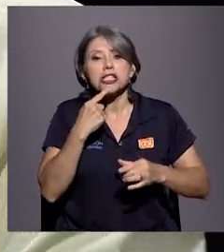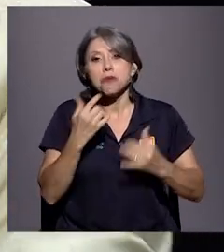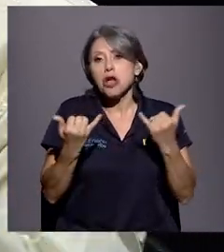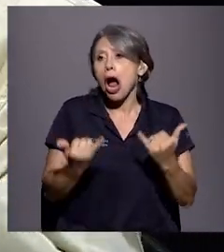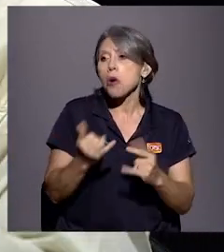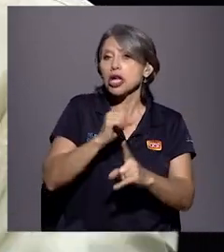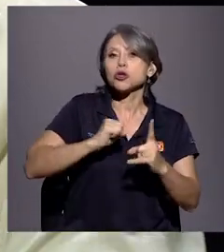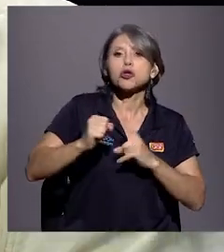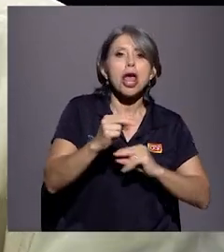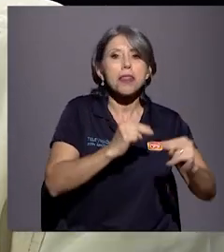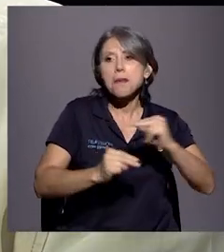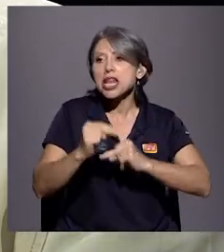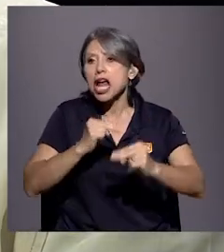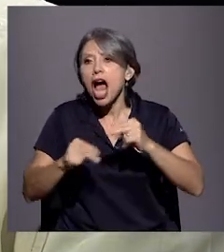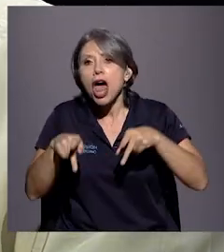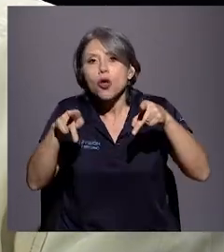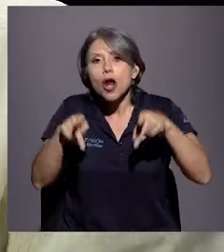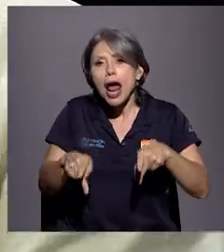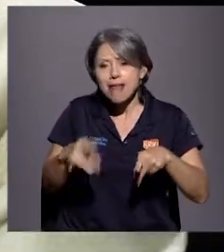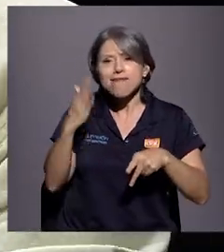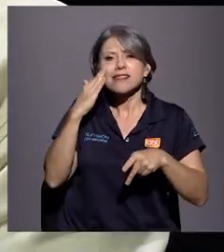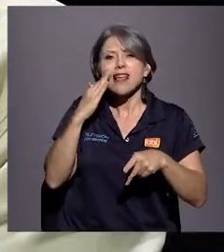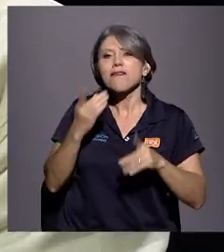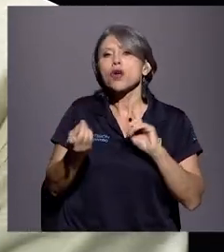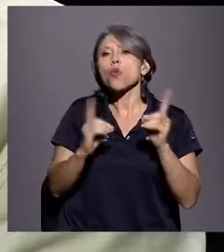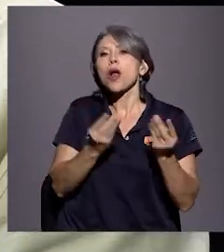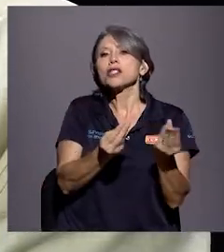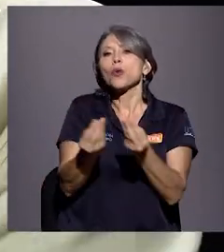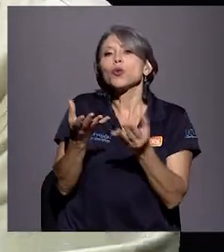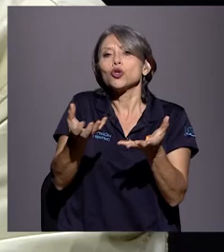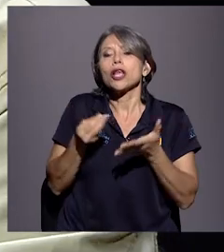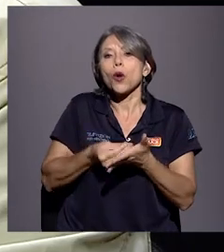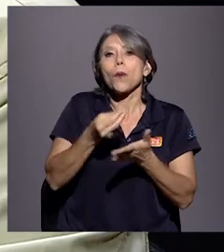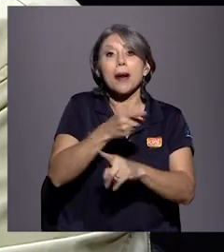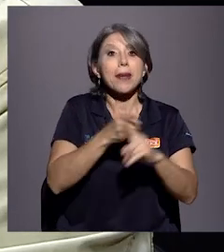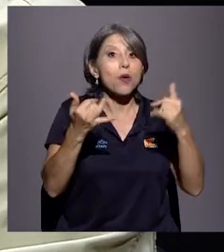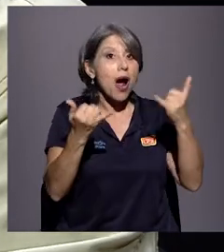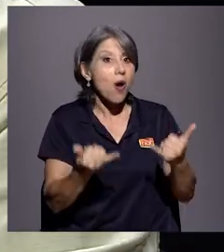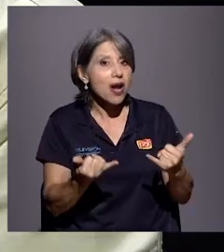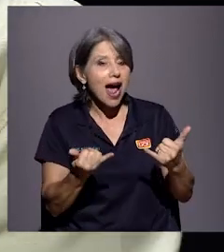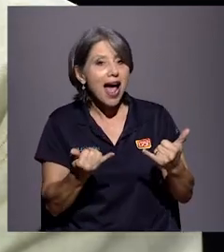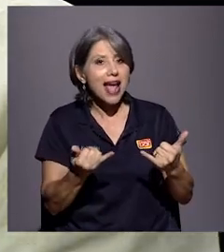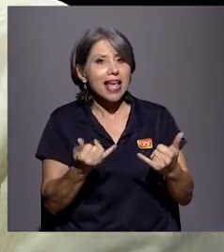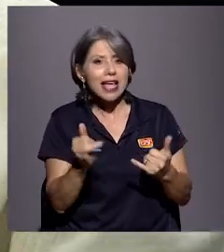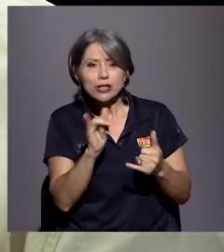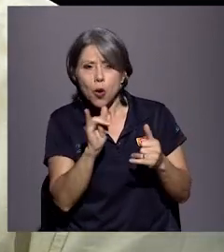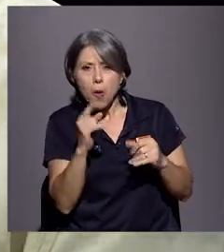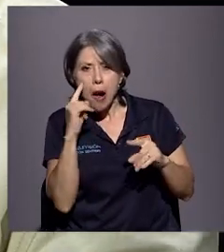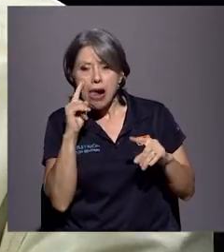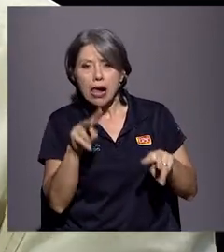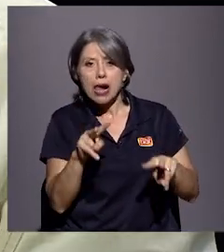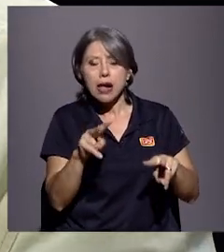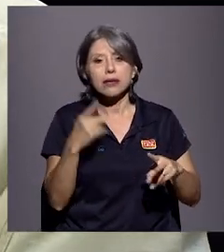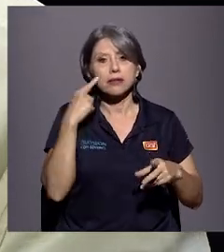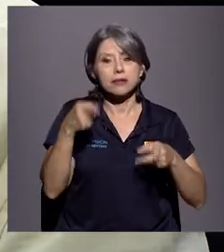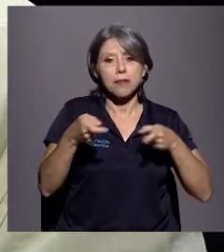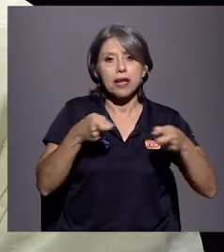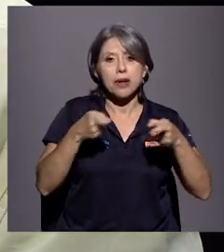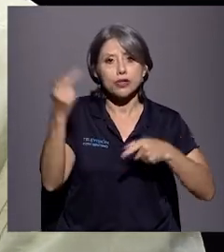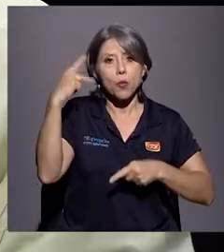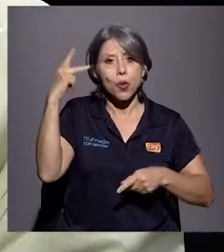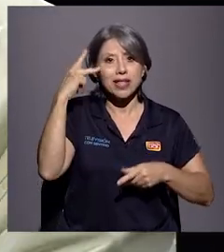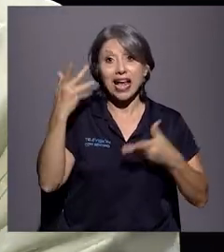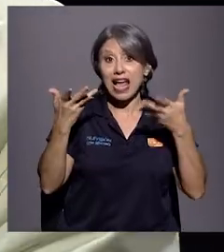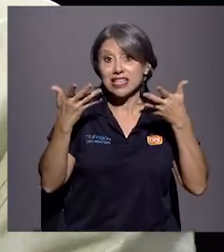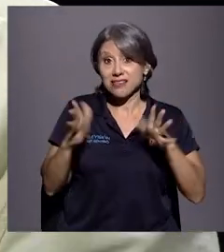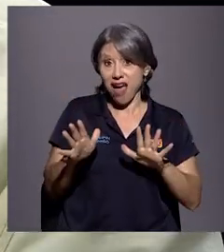es orientada por los productos que quiere. Pero ahora es manipulación política directa. Entonces yo pienso, y se está discutiendo en el Congreso,